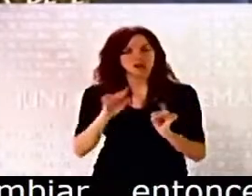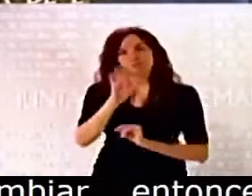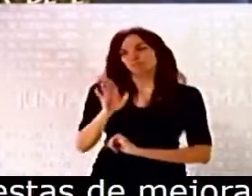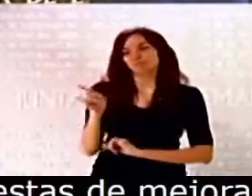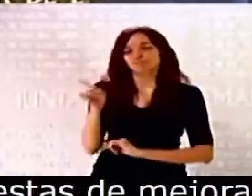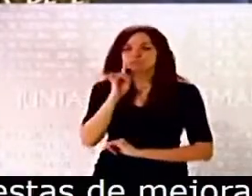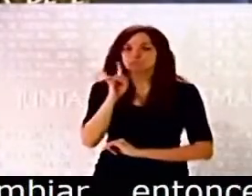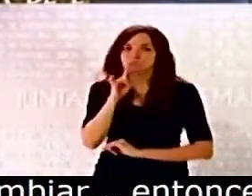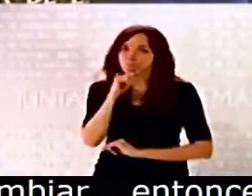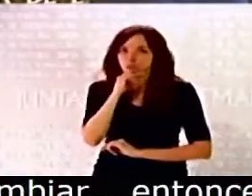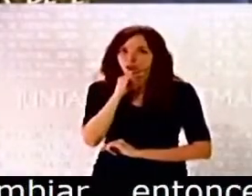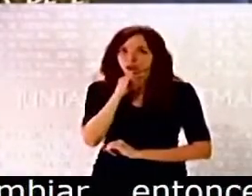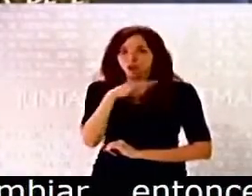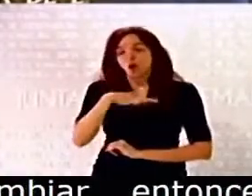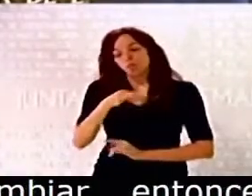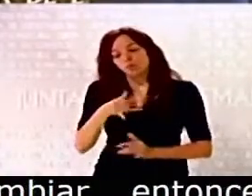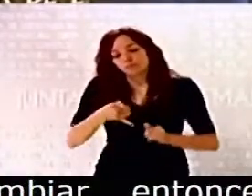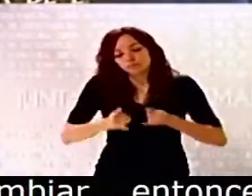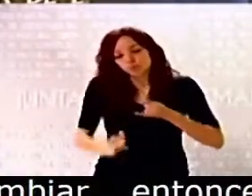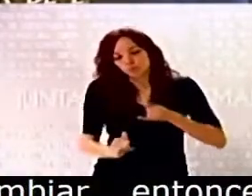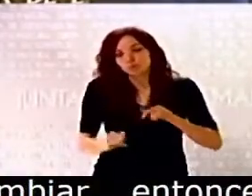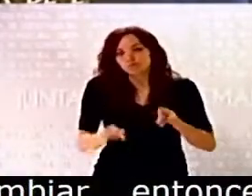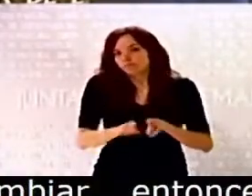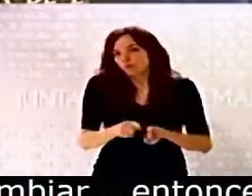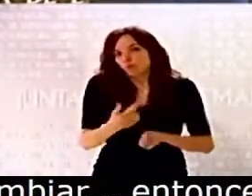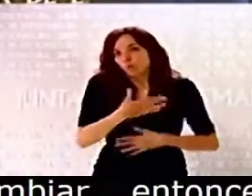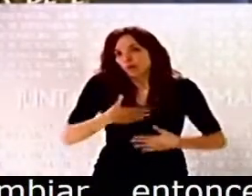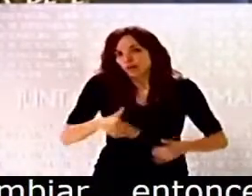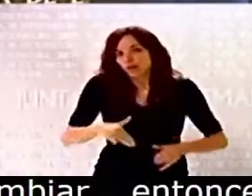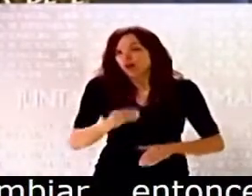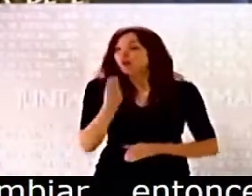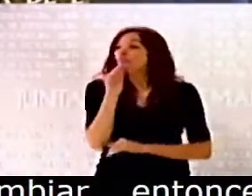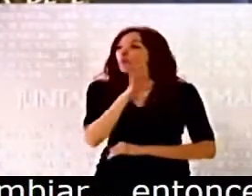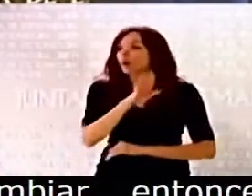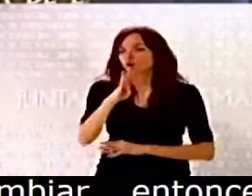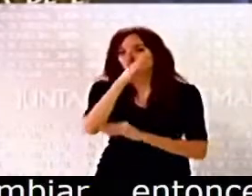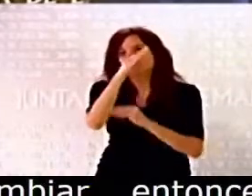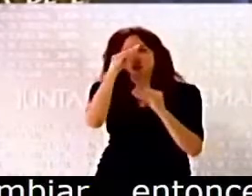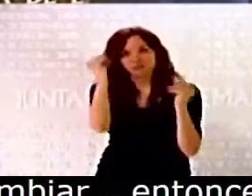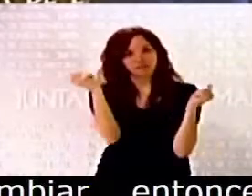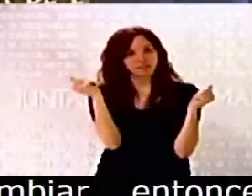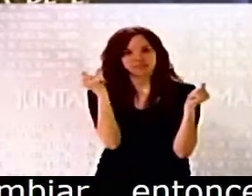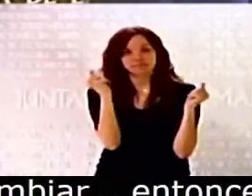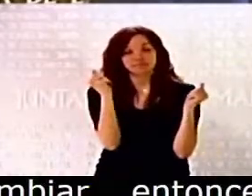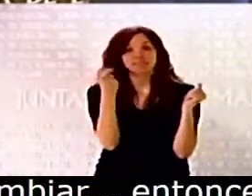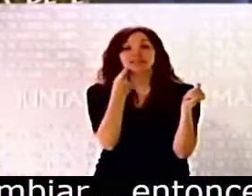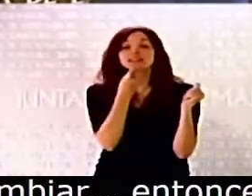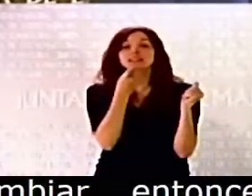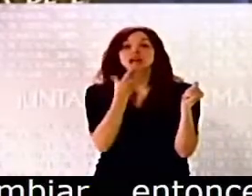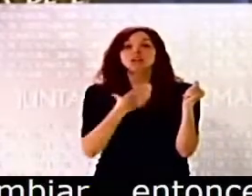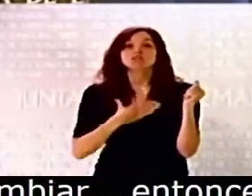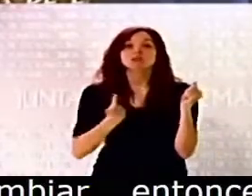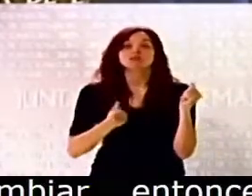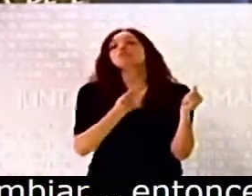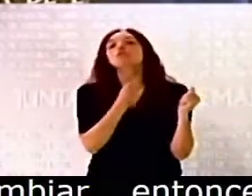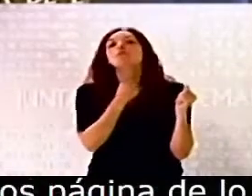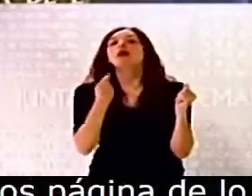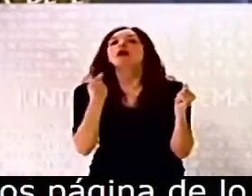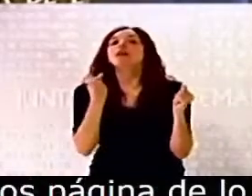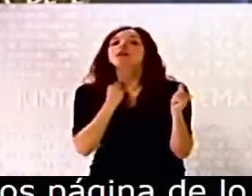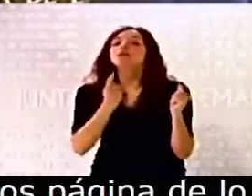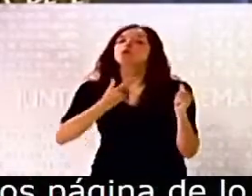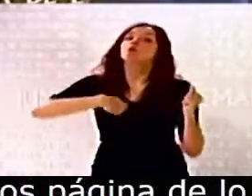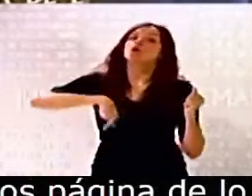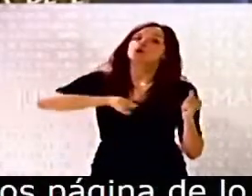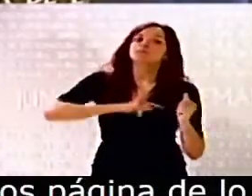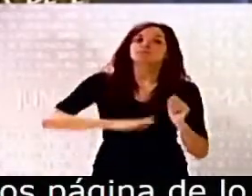que a todos nos puede ocurrir en un momento determinado, que yo creo que lo mejor es que pasemos página de lo que dijo el Ayuntamiento de Badajoz y nosotros sigamos